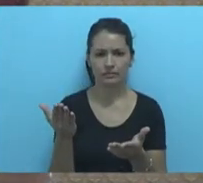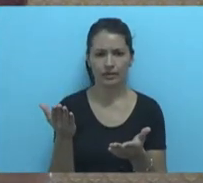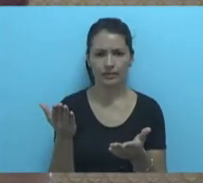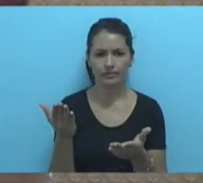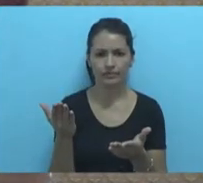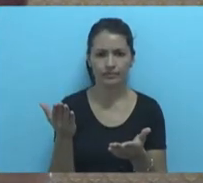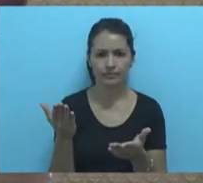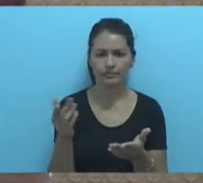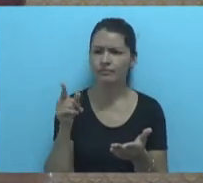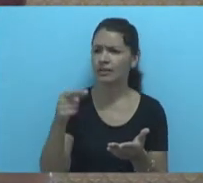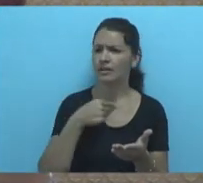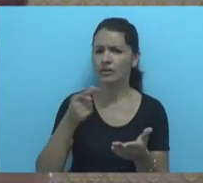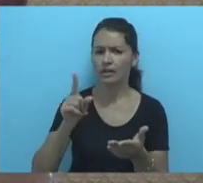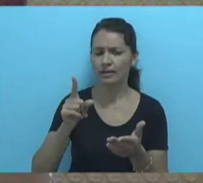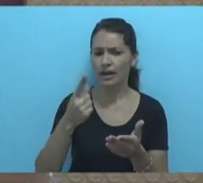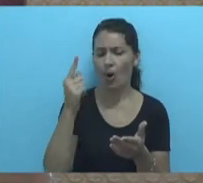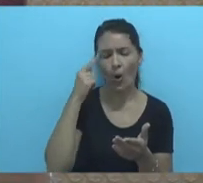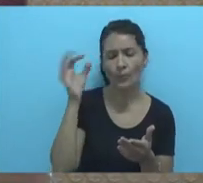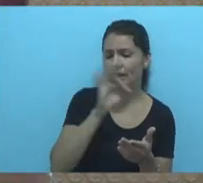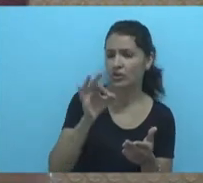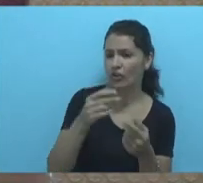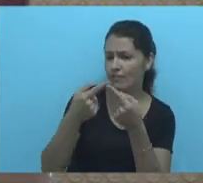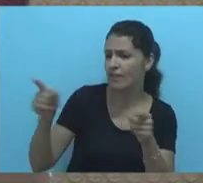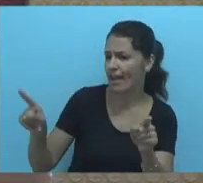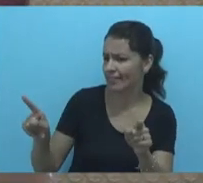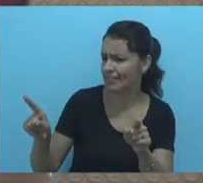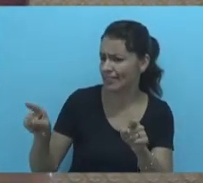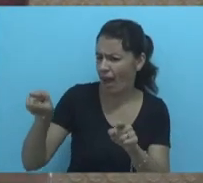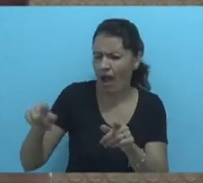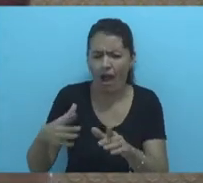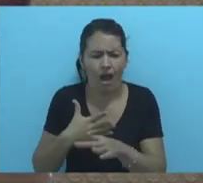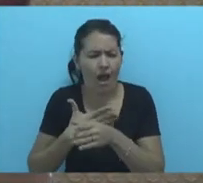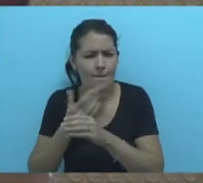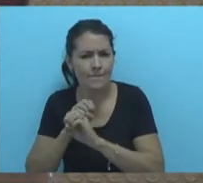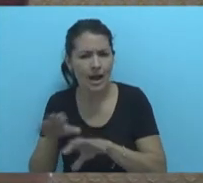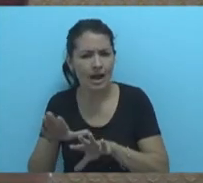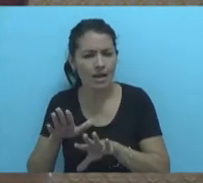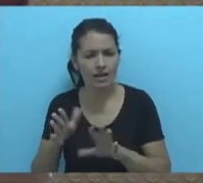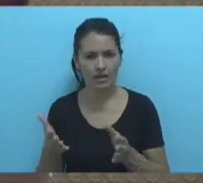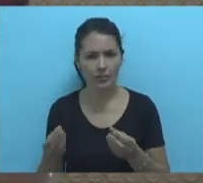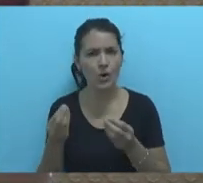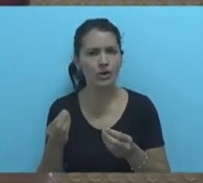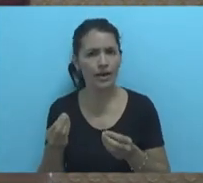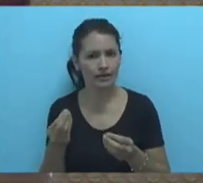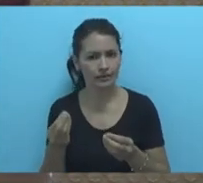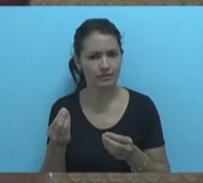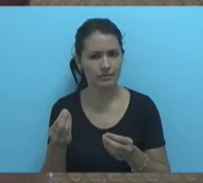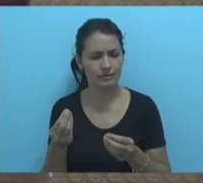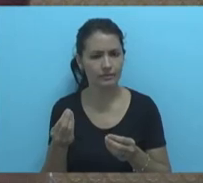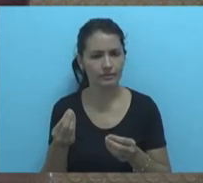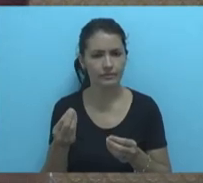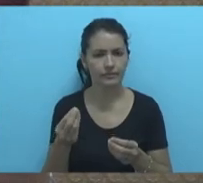Y a él le repugna la opinión de alguien que piensa diferente. Al otro día de esto,